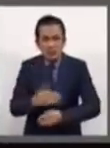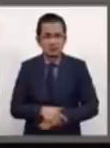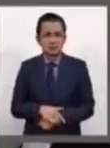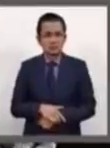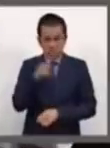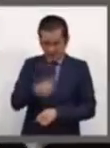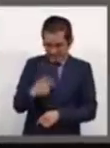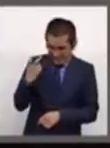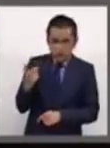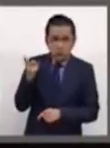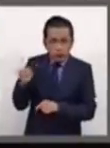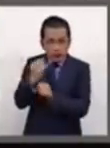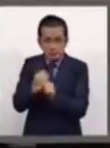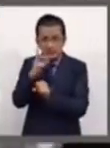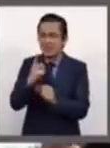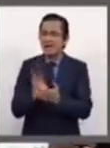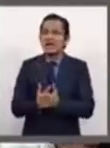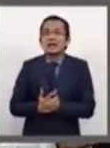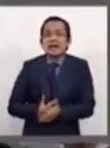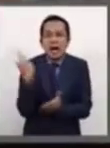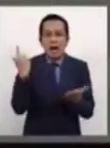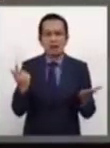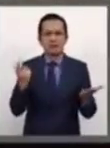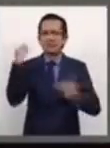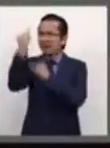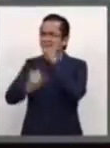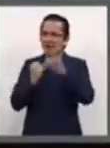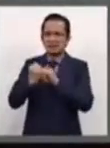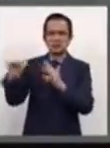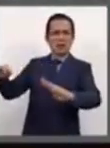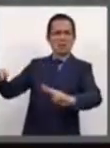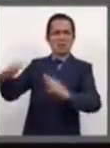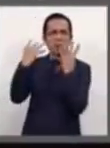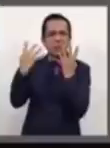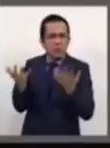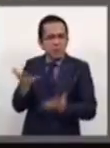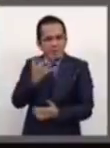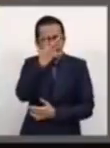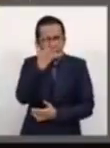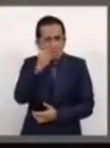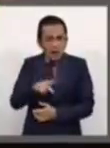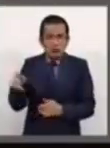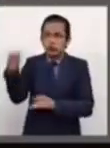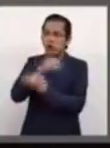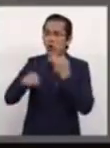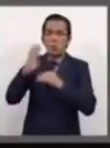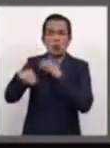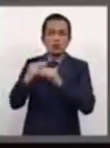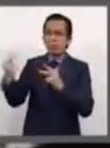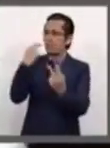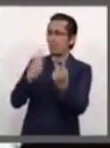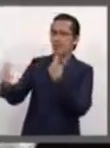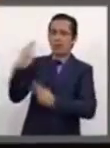es gravísimo, es un escándalo internacional. Estamos ante los ojos del mundo y nada más aquí nos